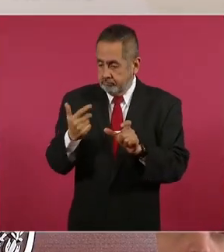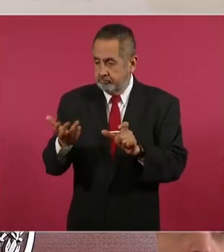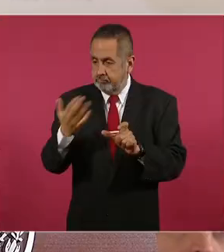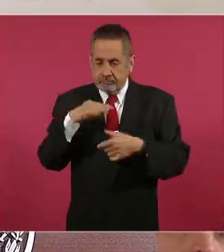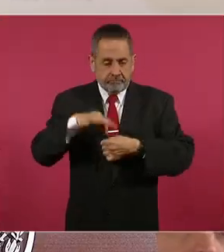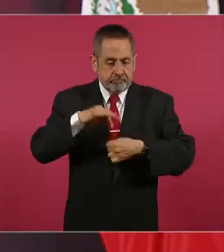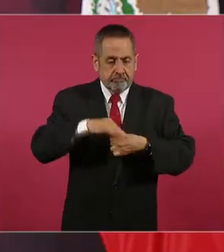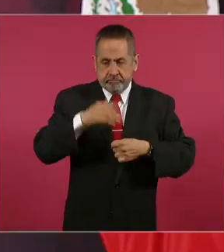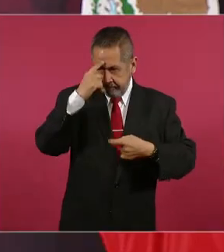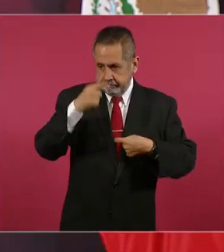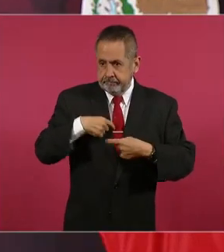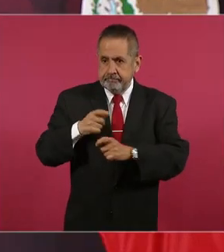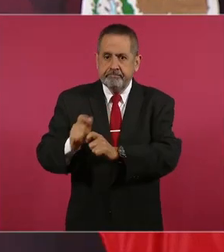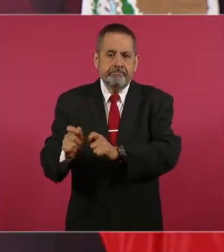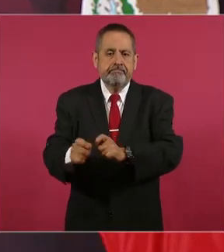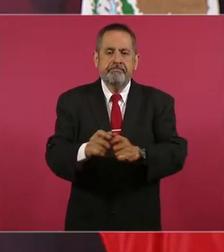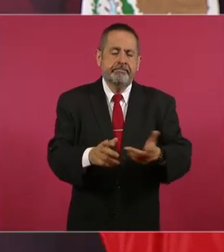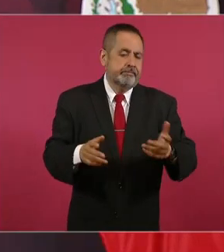los votos,